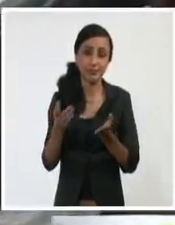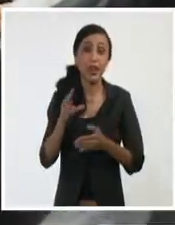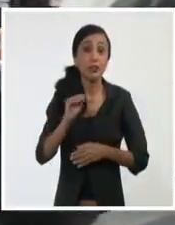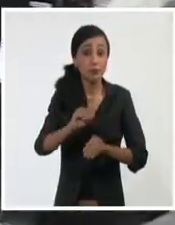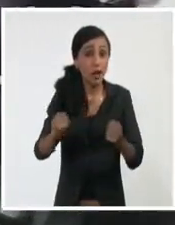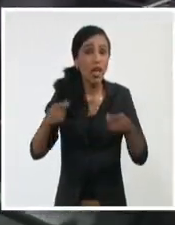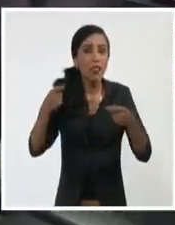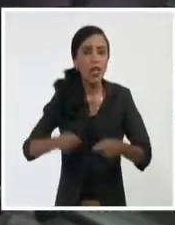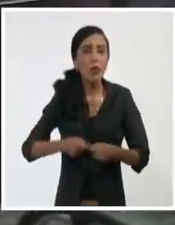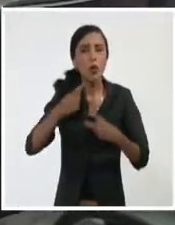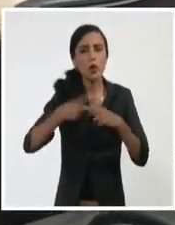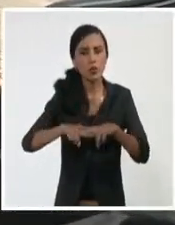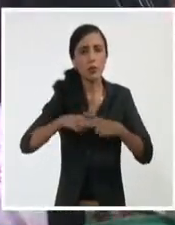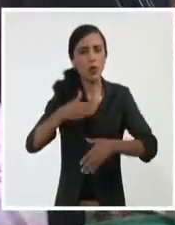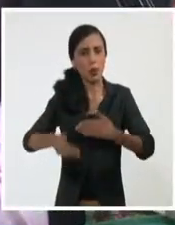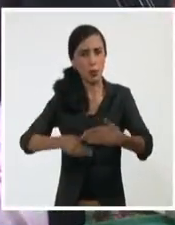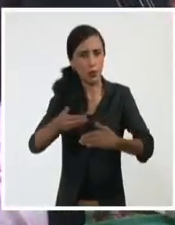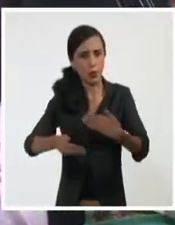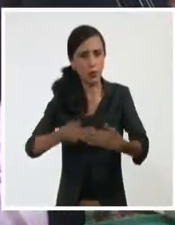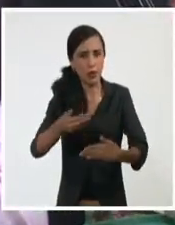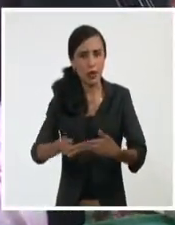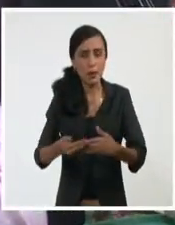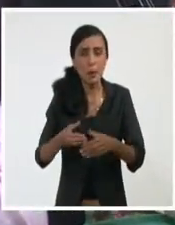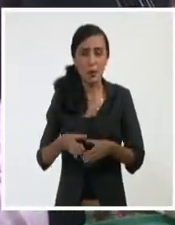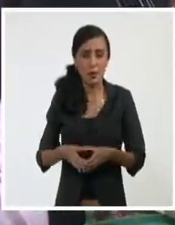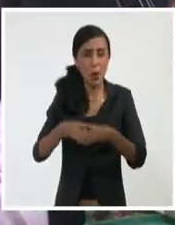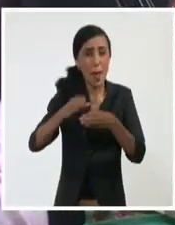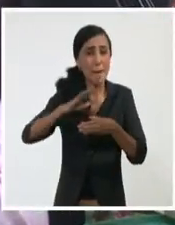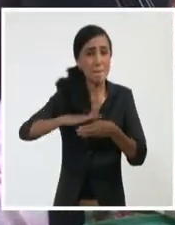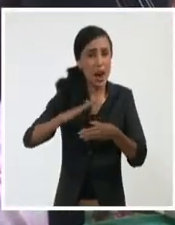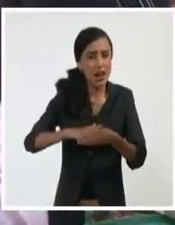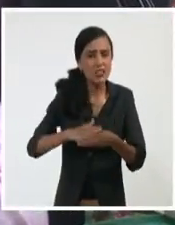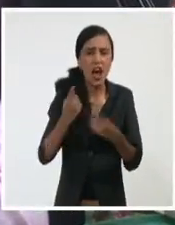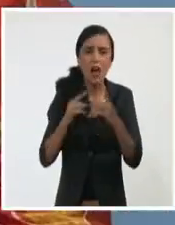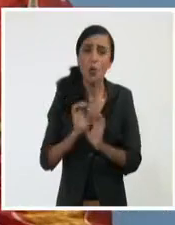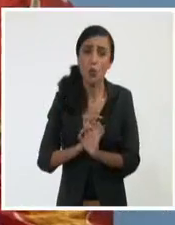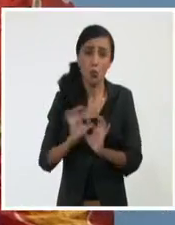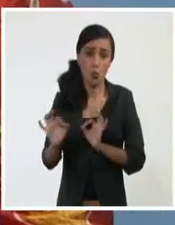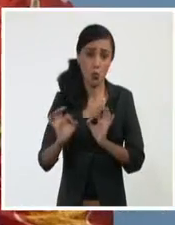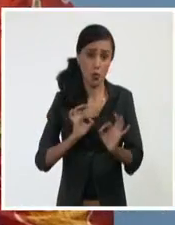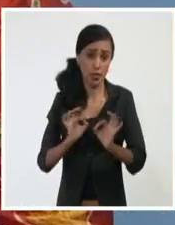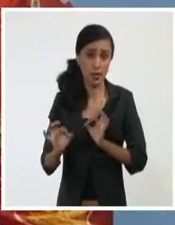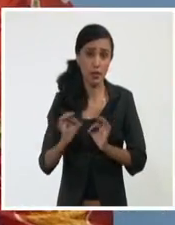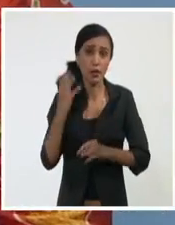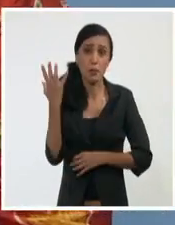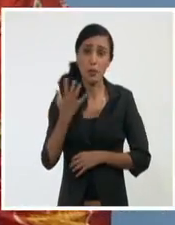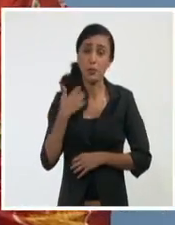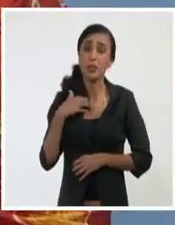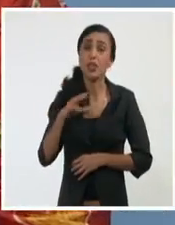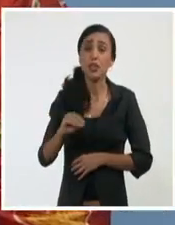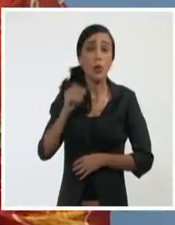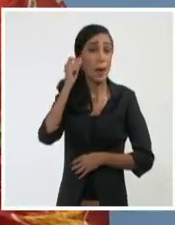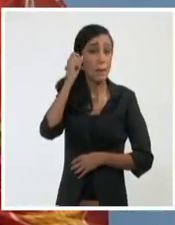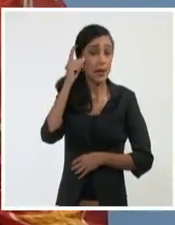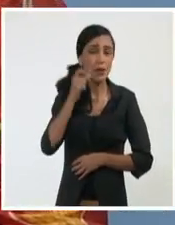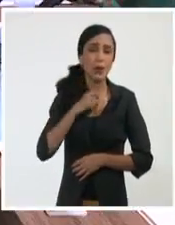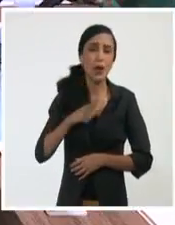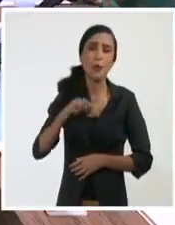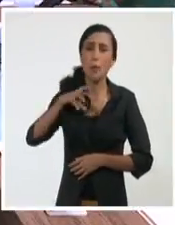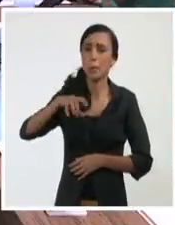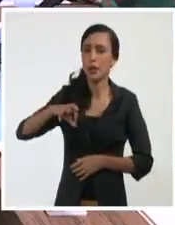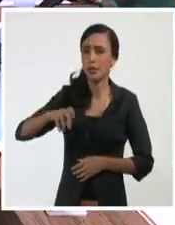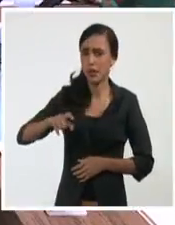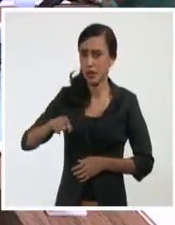soluciones locales a los envases en armonía con el medio ambiente y destacó las experiencias de Pinar del Río en ese